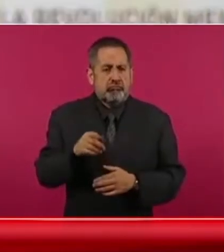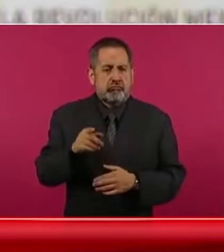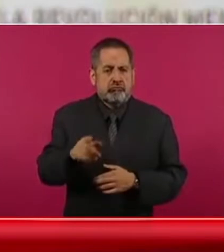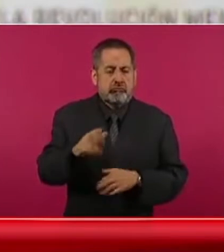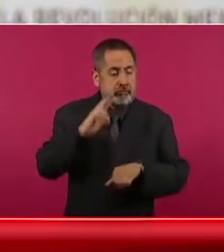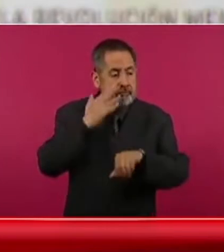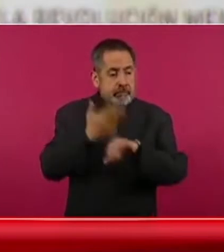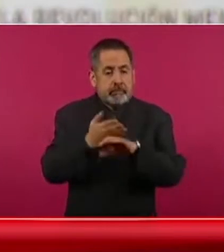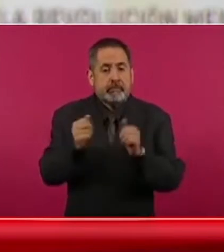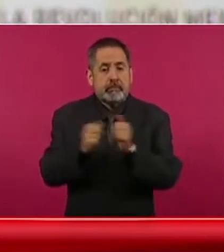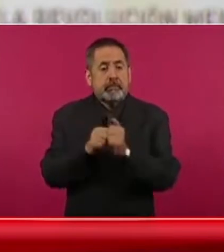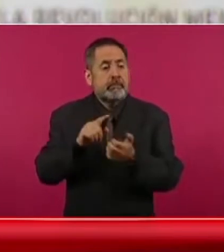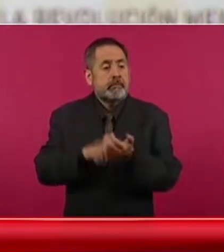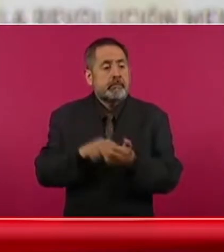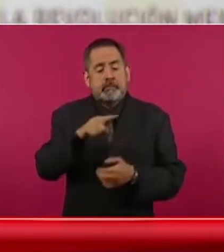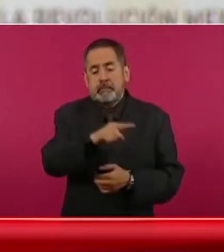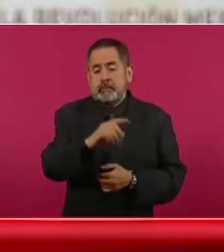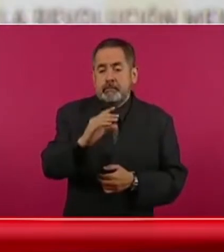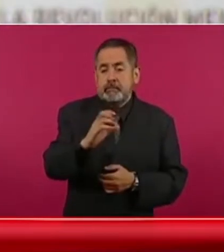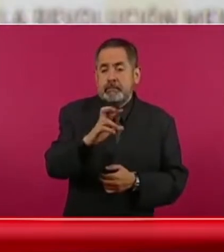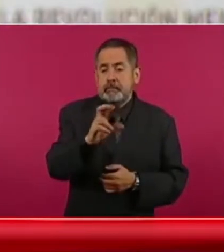con el señor Cerón,